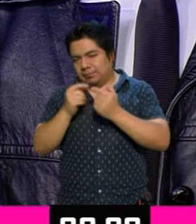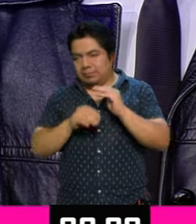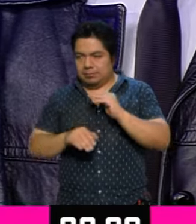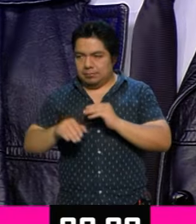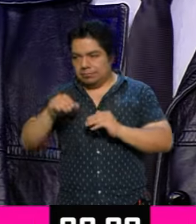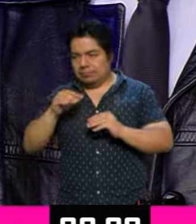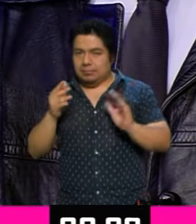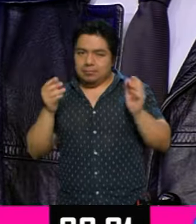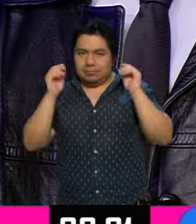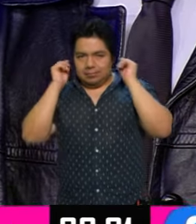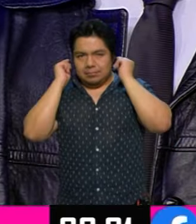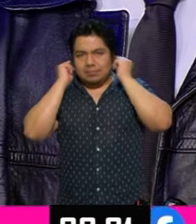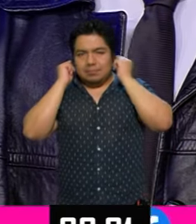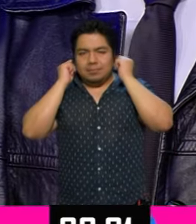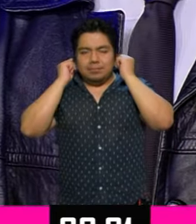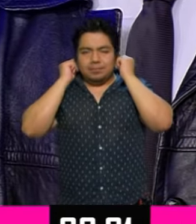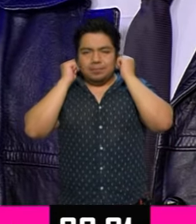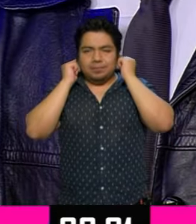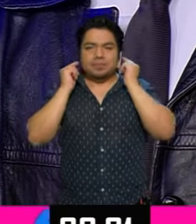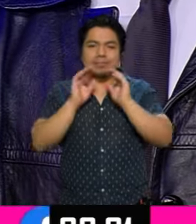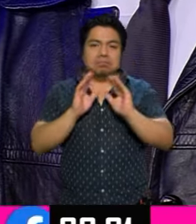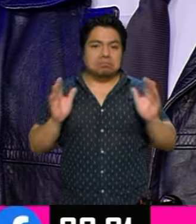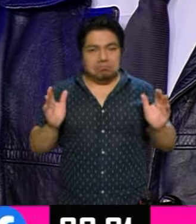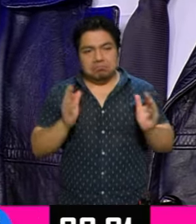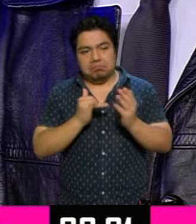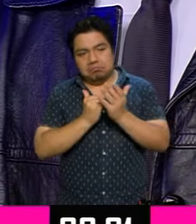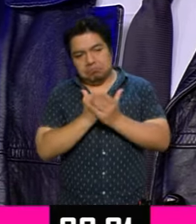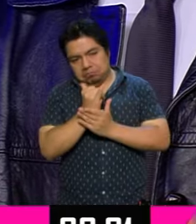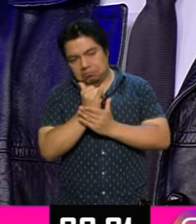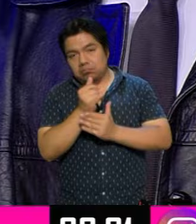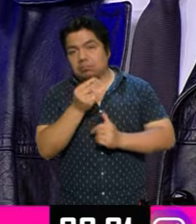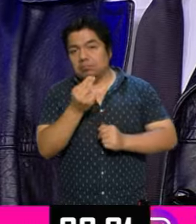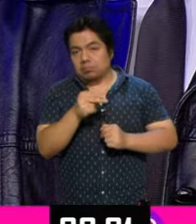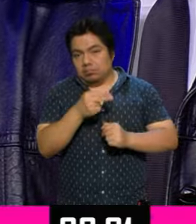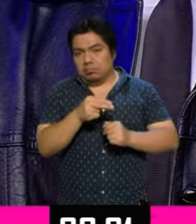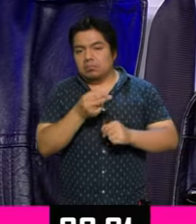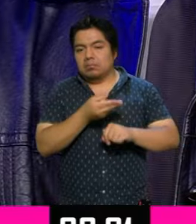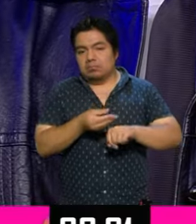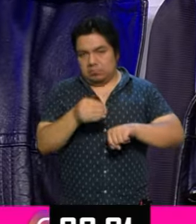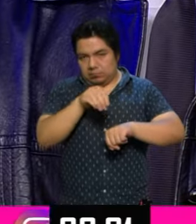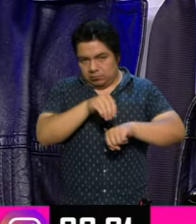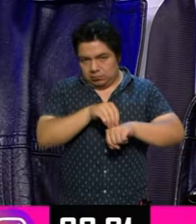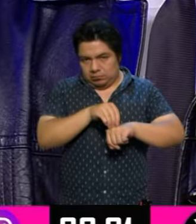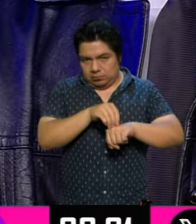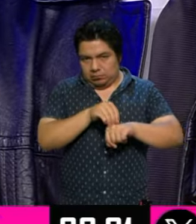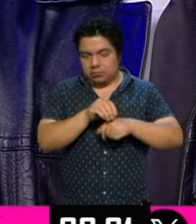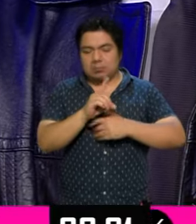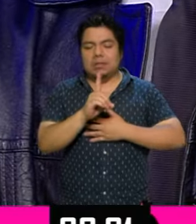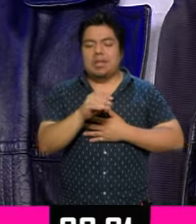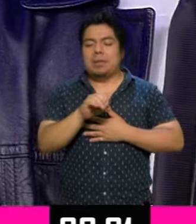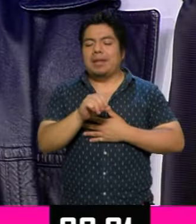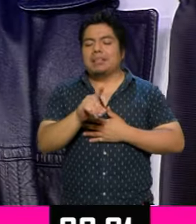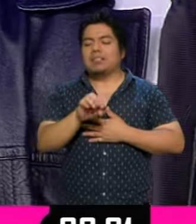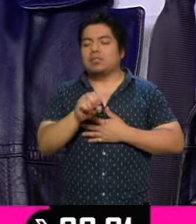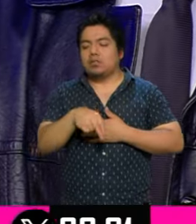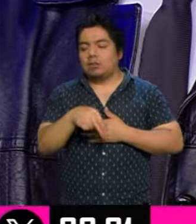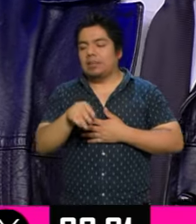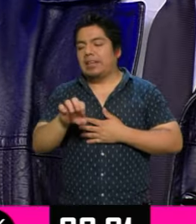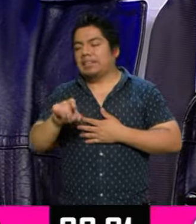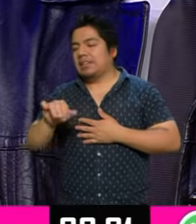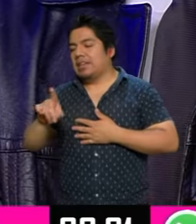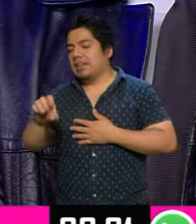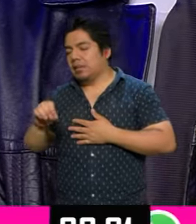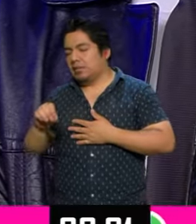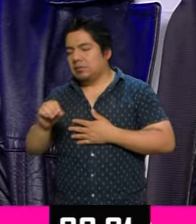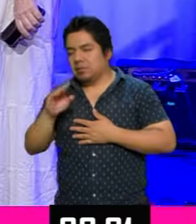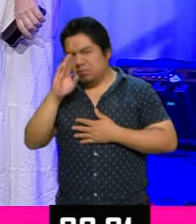otra edad. Sí. Y pues ya decidimos que fuéramos Dimensión Exilio. Fíjense, yo pienso en música